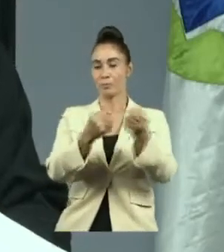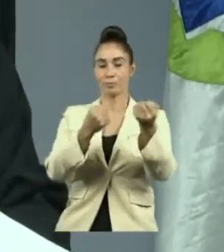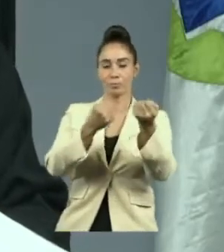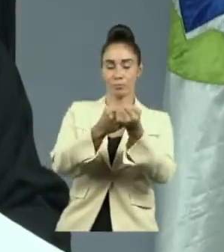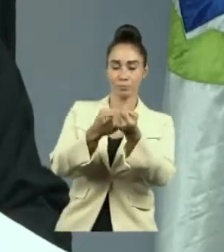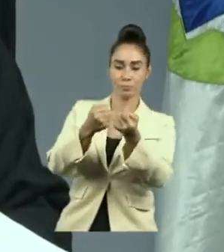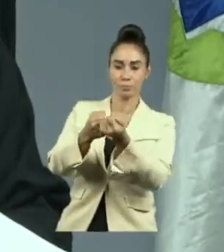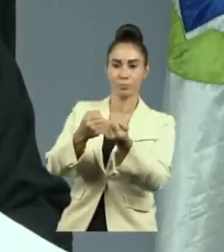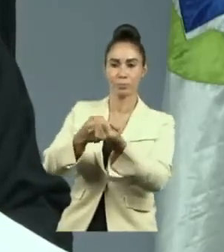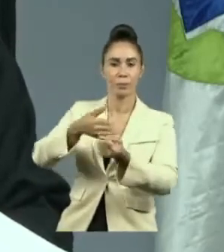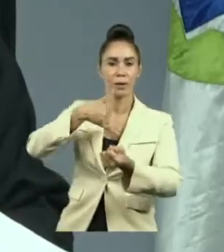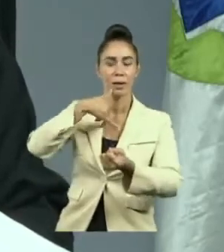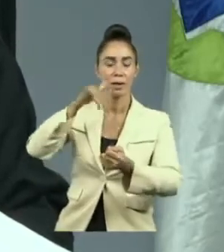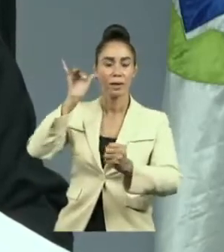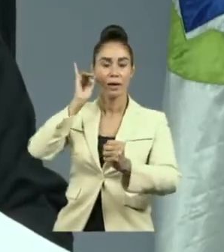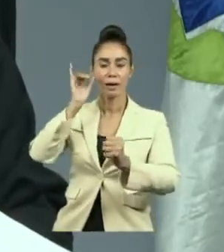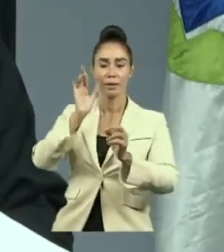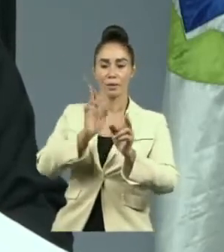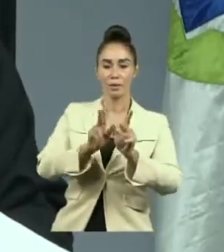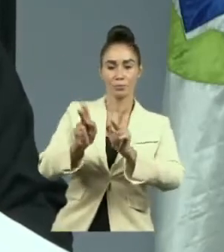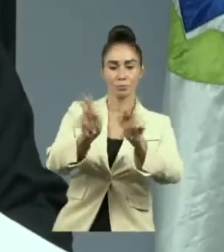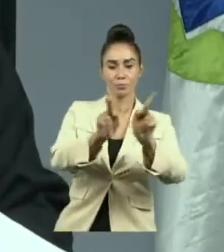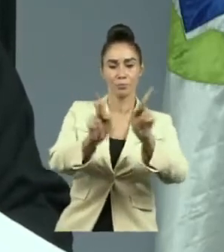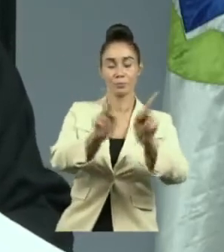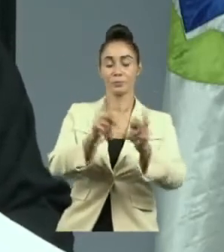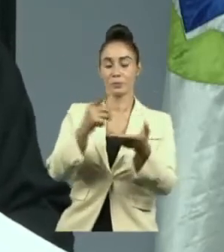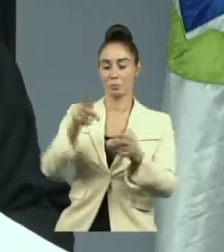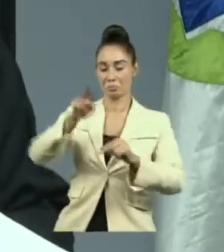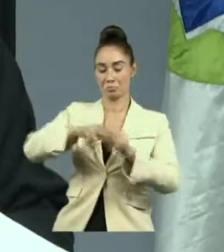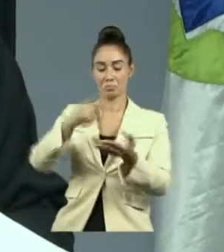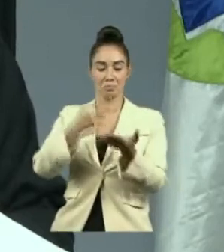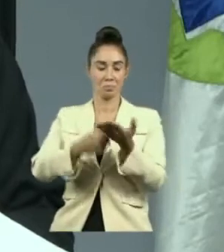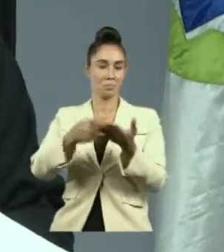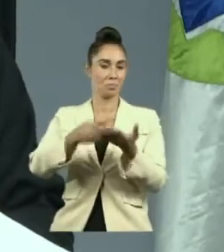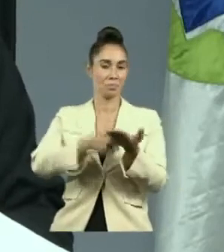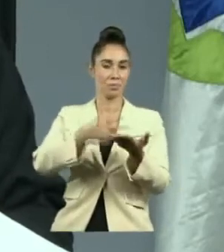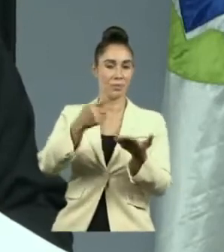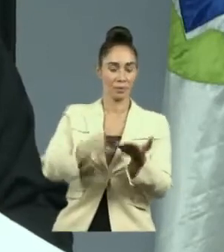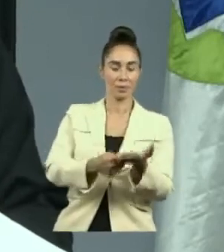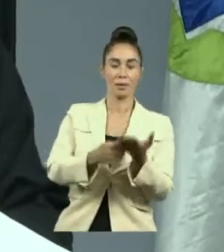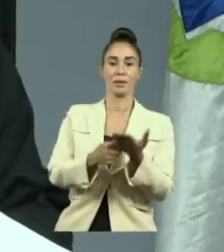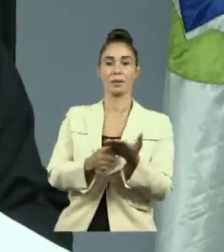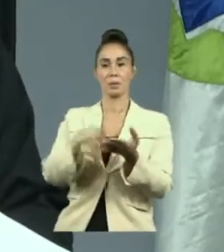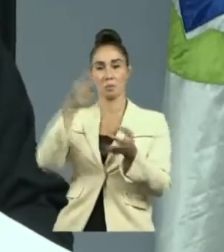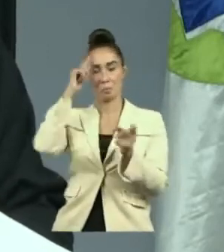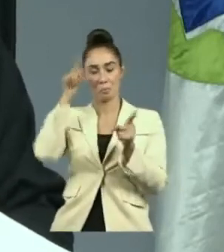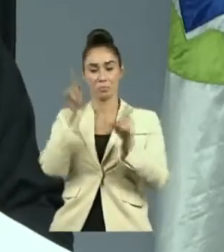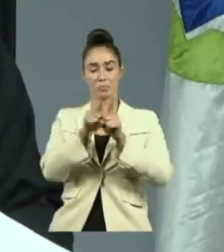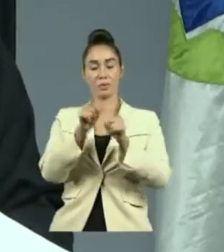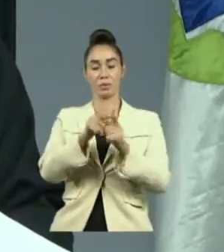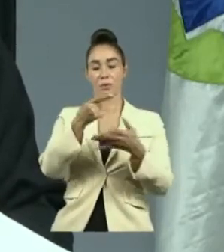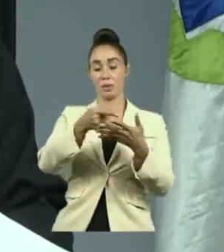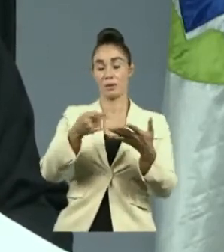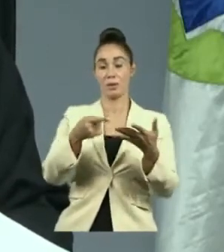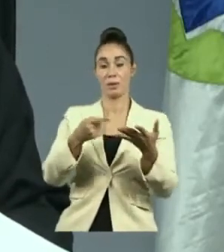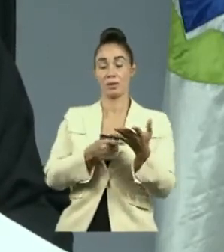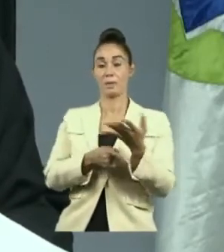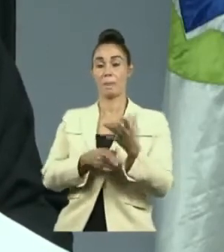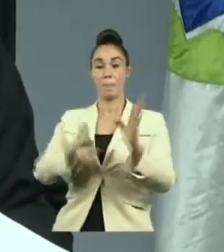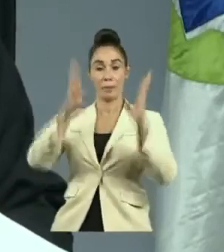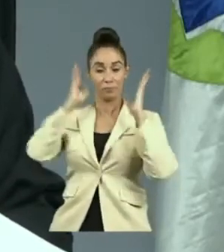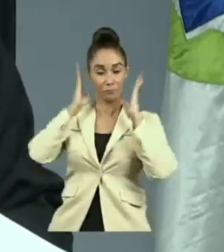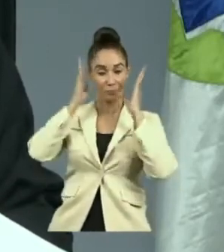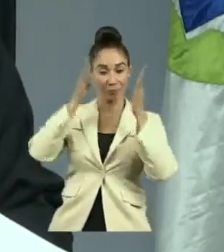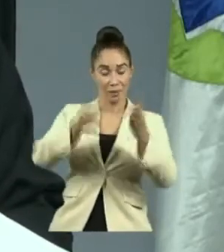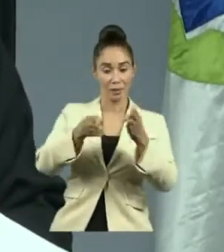y diálogo allí sostenido durante el día de ayer dirigido a la integración